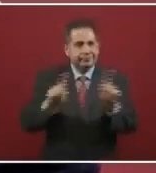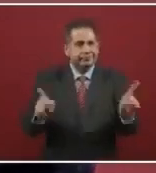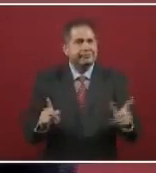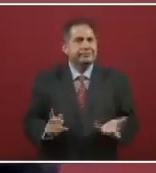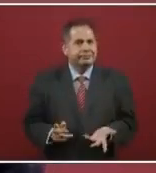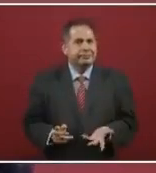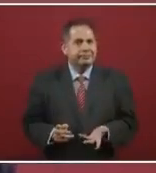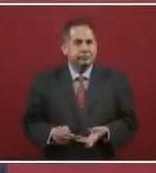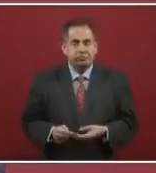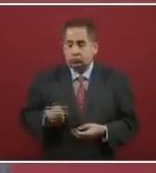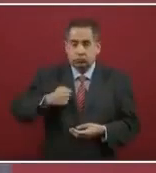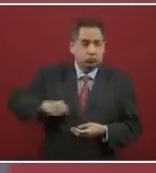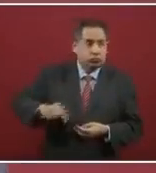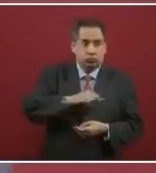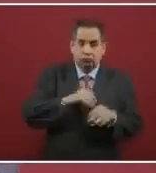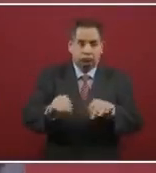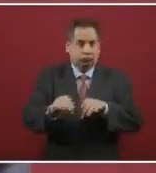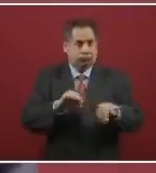Estamos trabajando